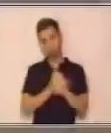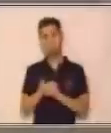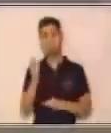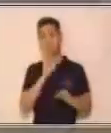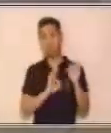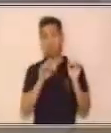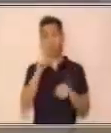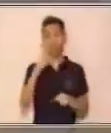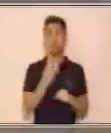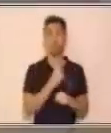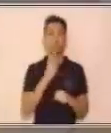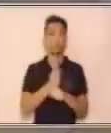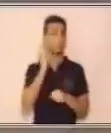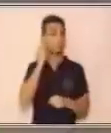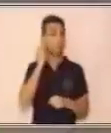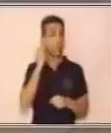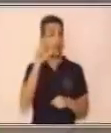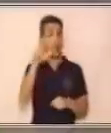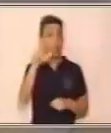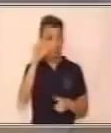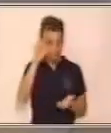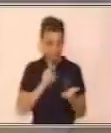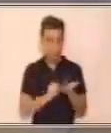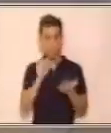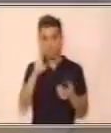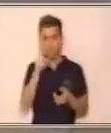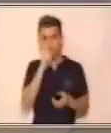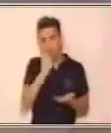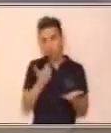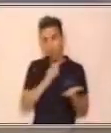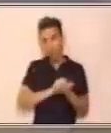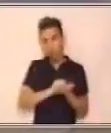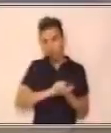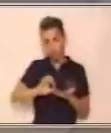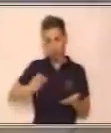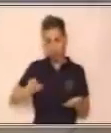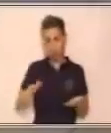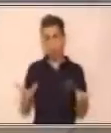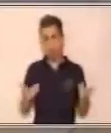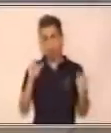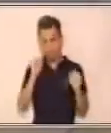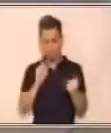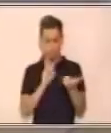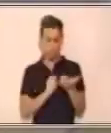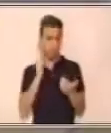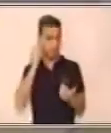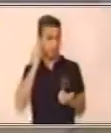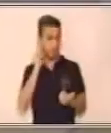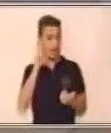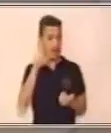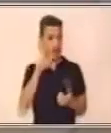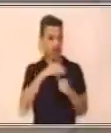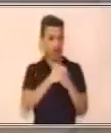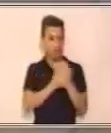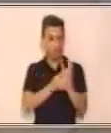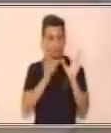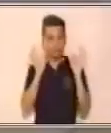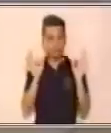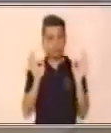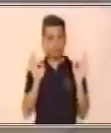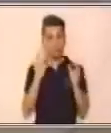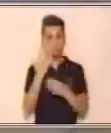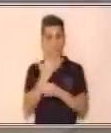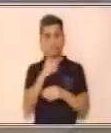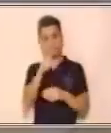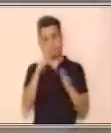usa gel. Si no tienes agua y jabón, puedes usar gel para desinfectarte las manos. Por favor,